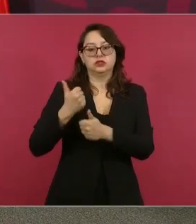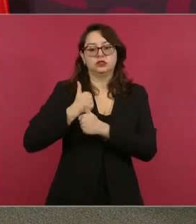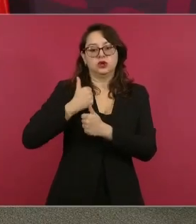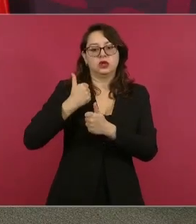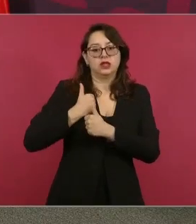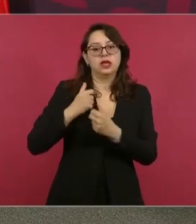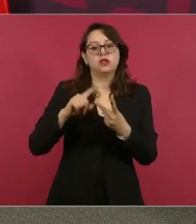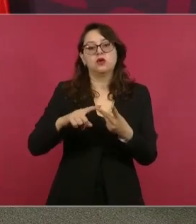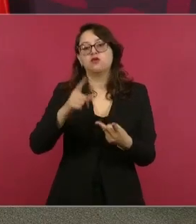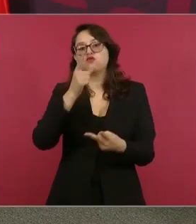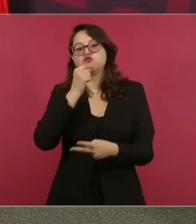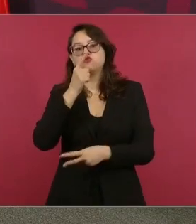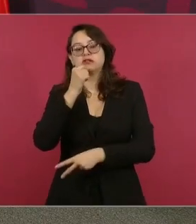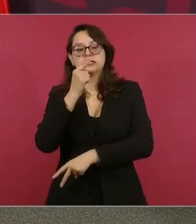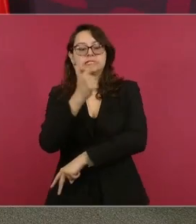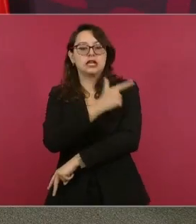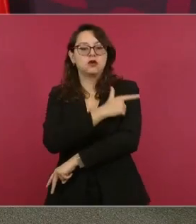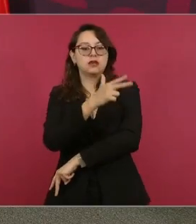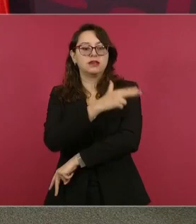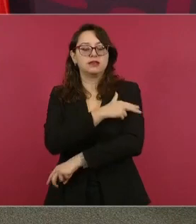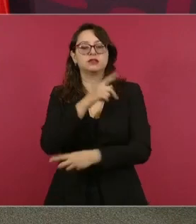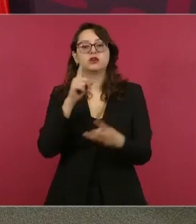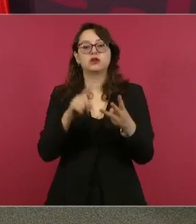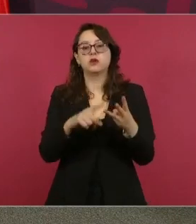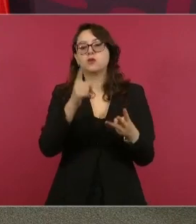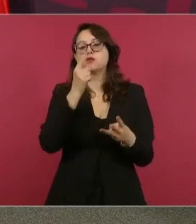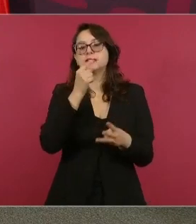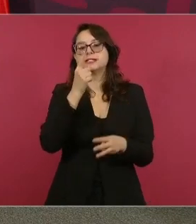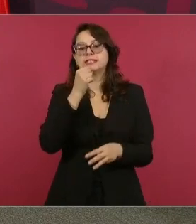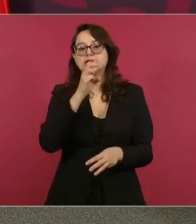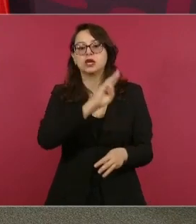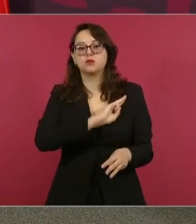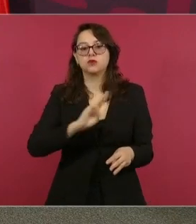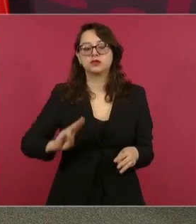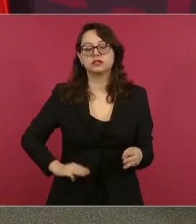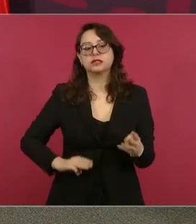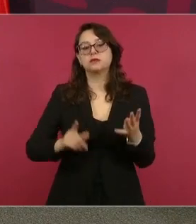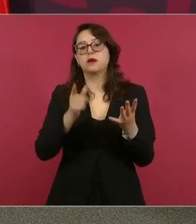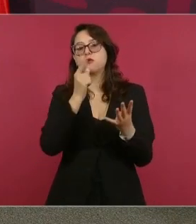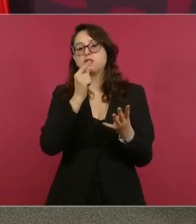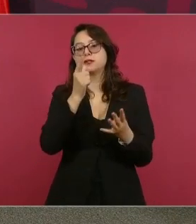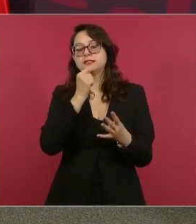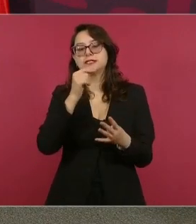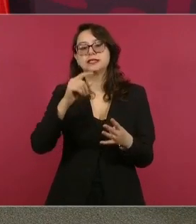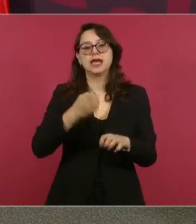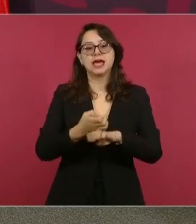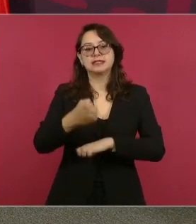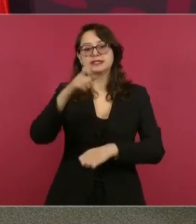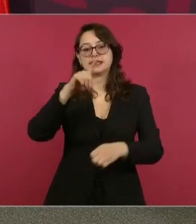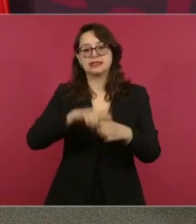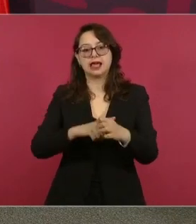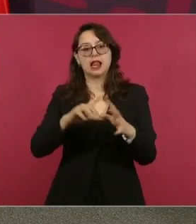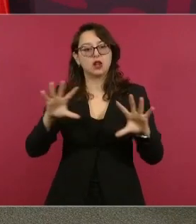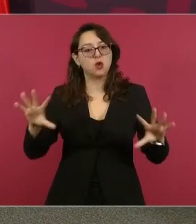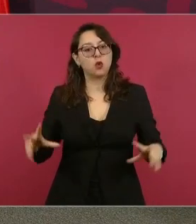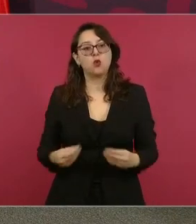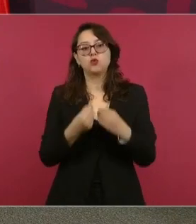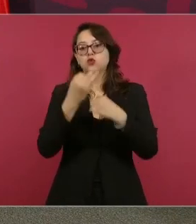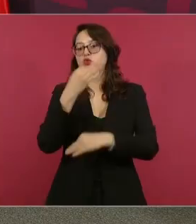organismos estatales, municipales, podamos atender todas las áreas afectadas.